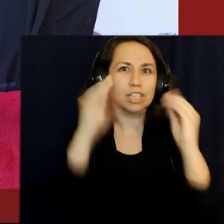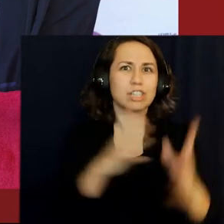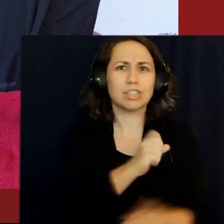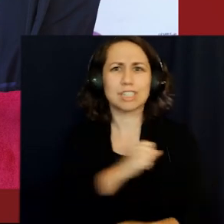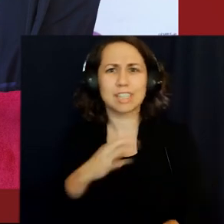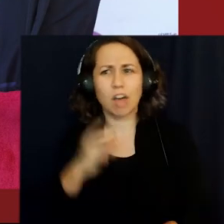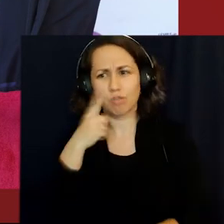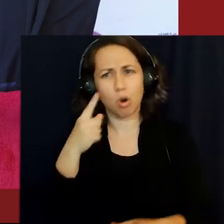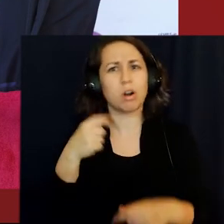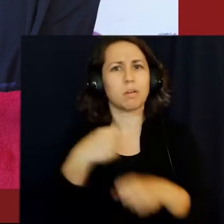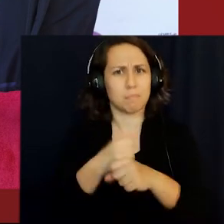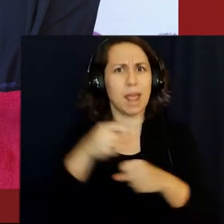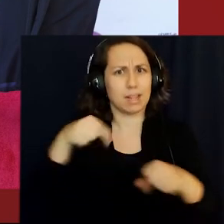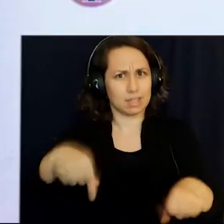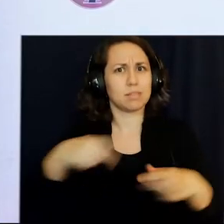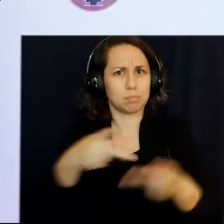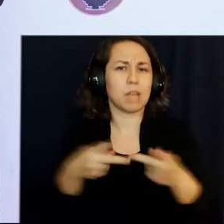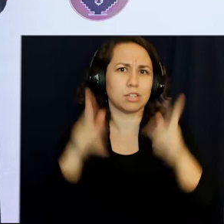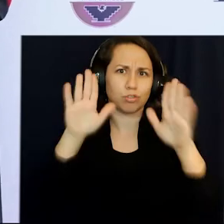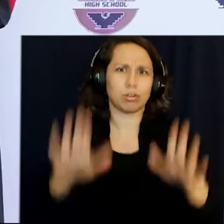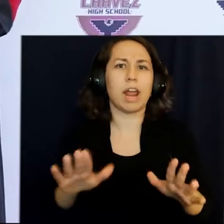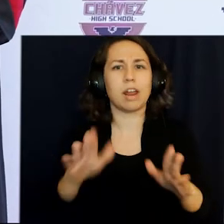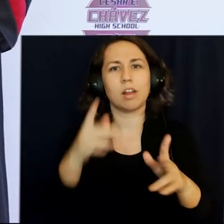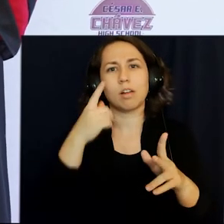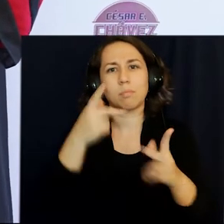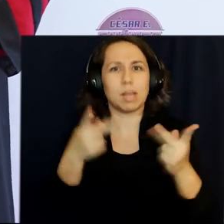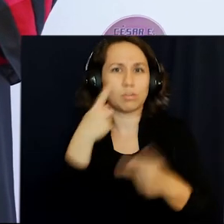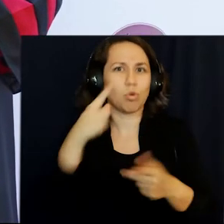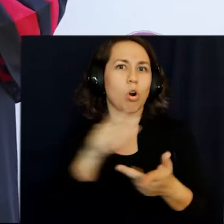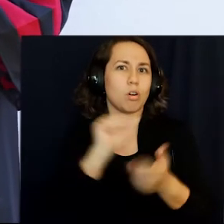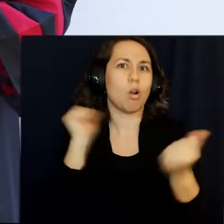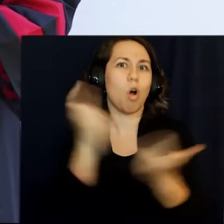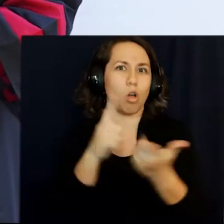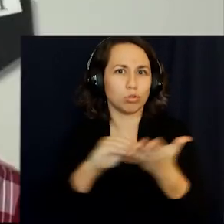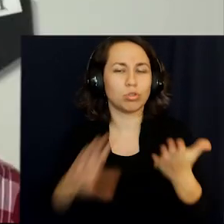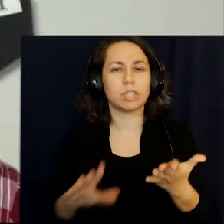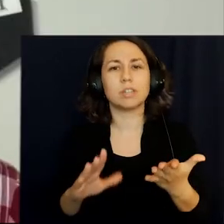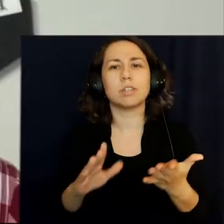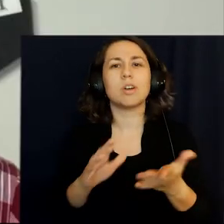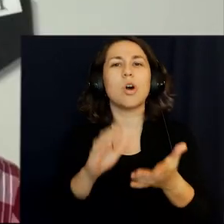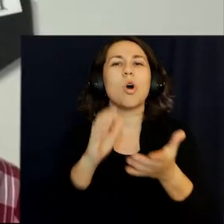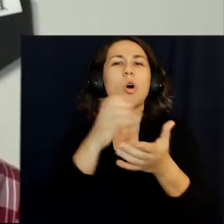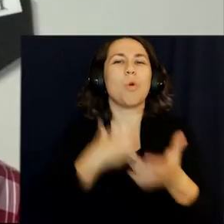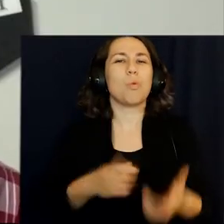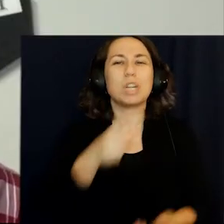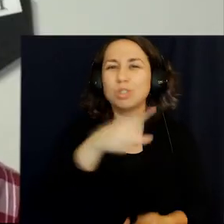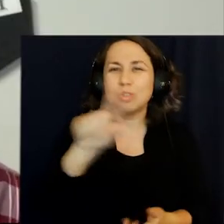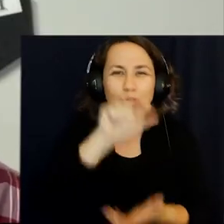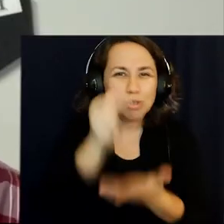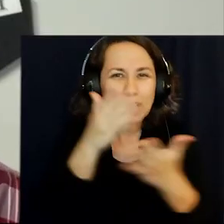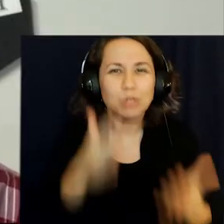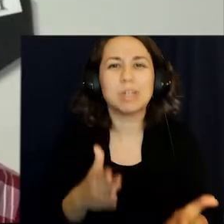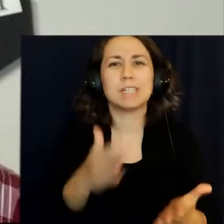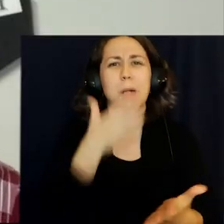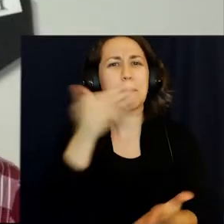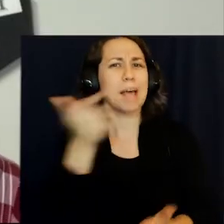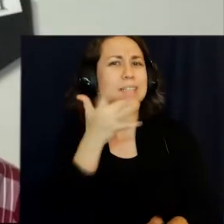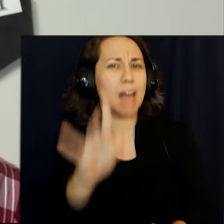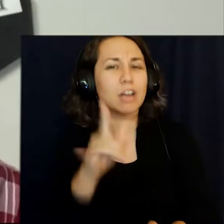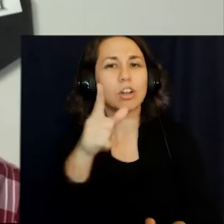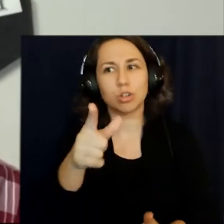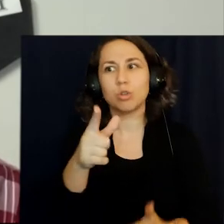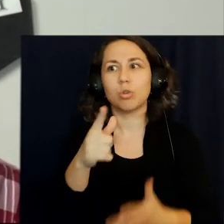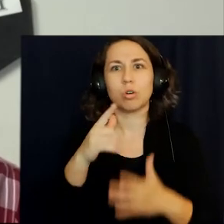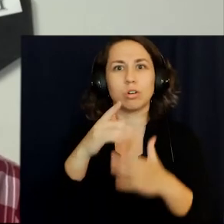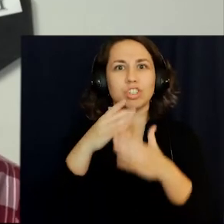nos compartan su éxito al salir al mundo y nos representen con el orgullo de Chávez. Felicidades, sigan adelante con su éxito,